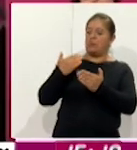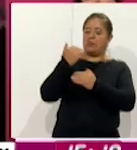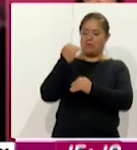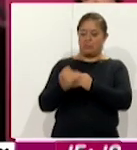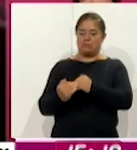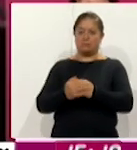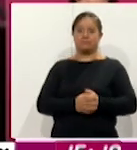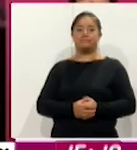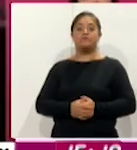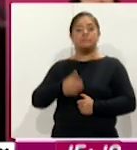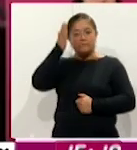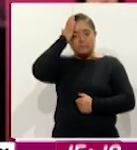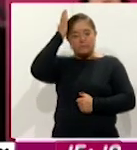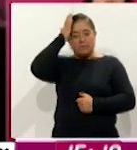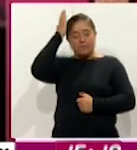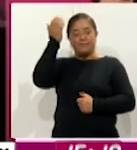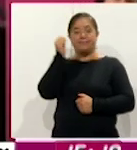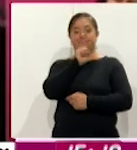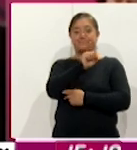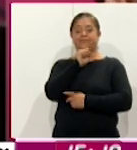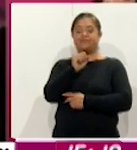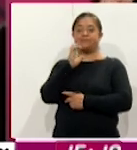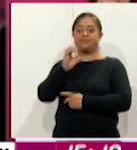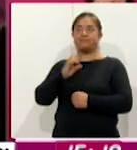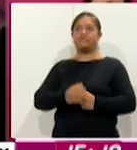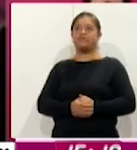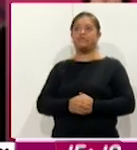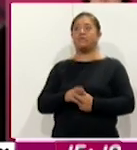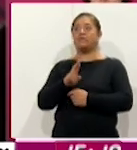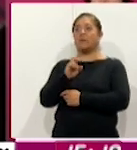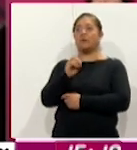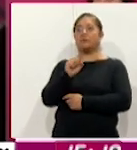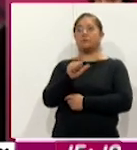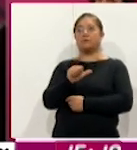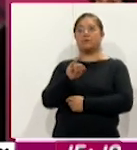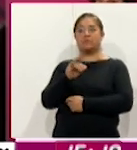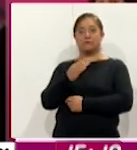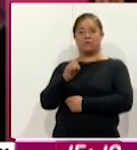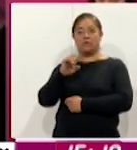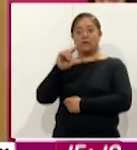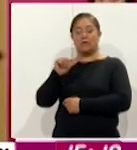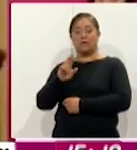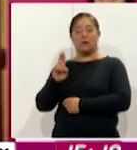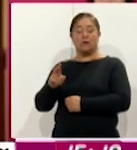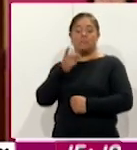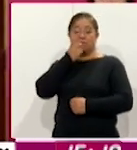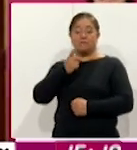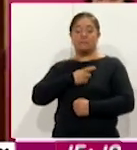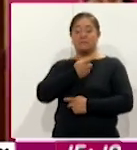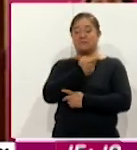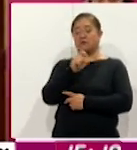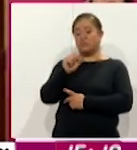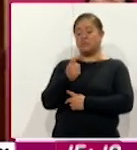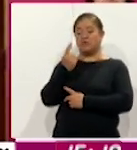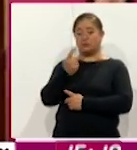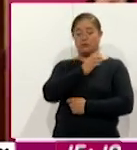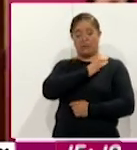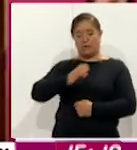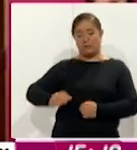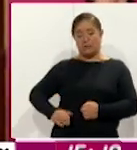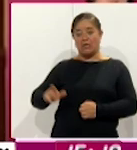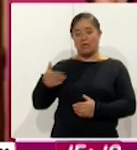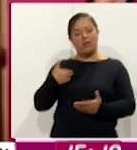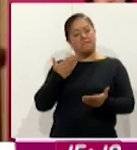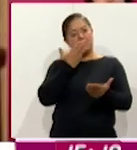La titular de la Secretaría de Seguridad y Protección Ciudadana, Rosa Isela Rodríguez, informó que 121 candidatos y candidatas que